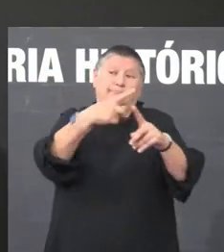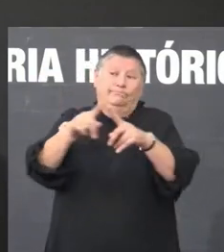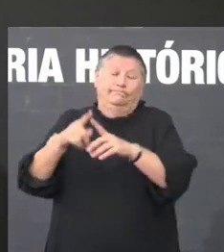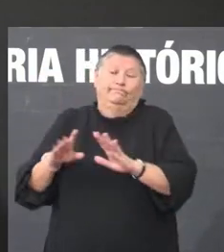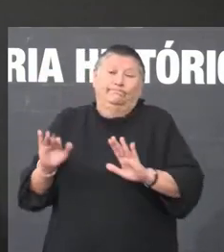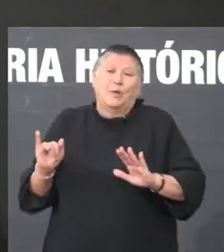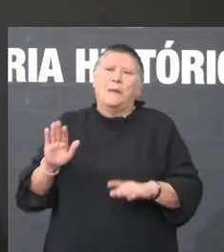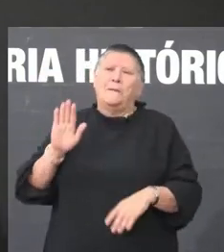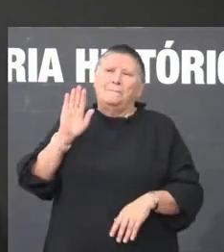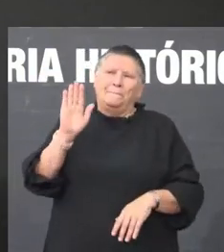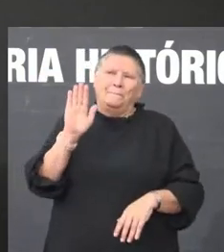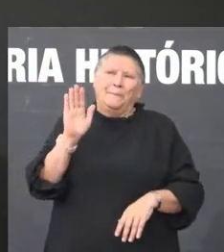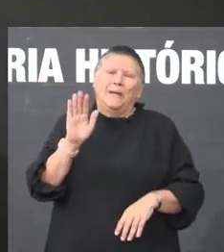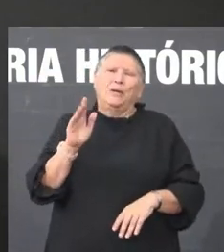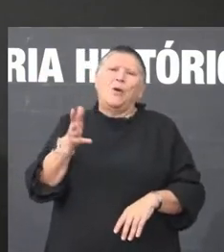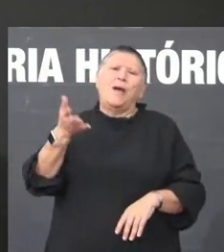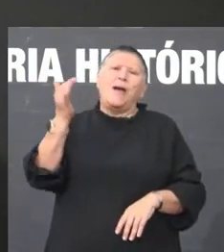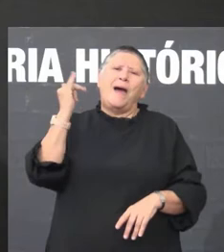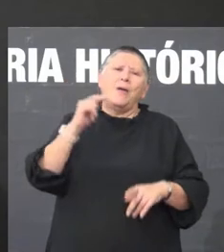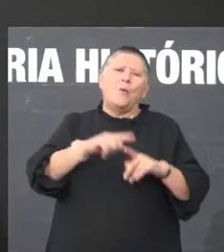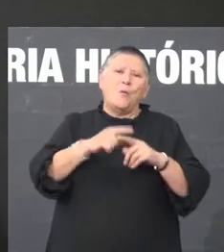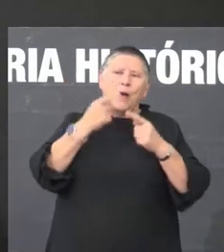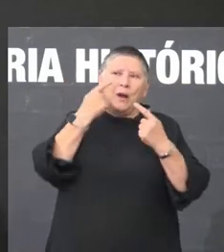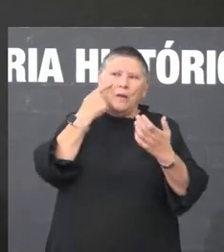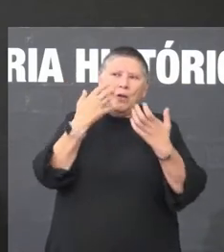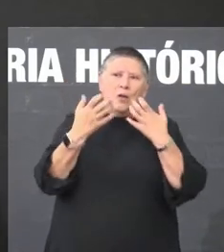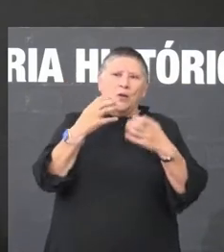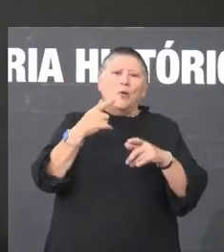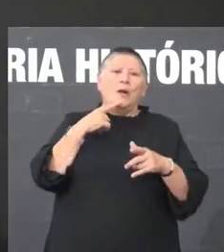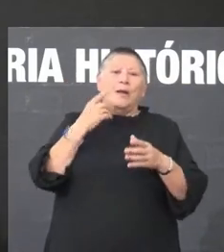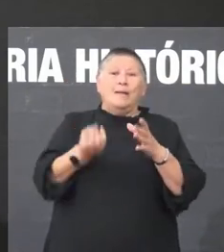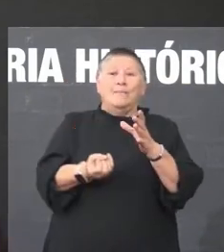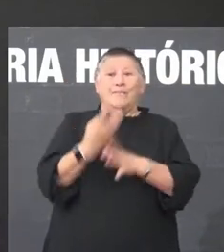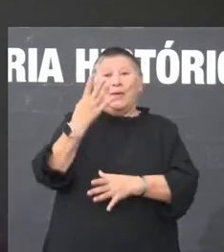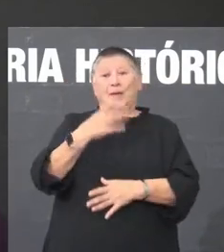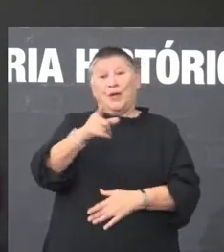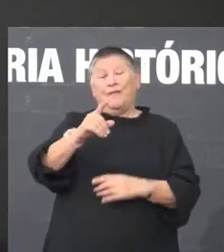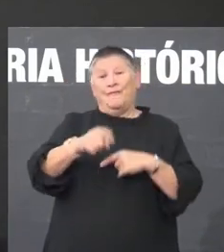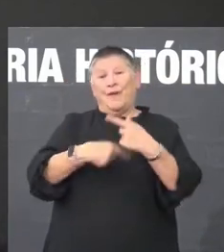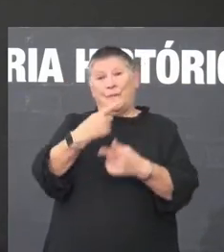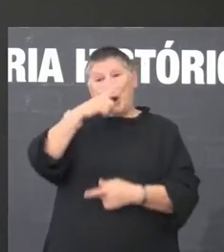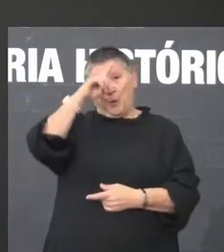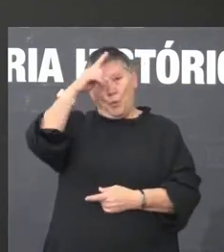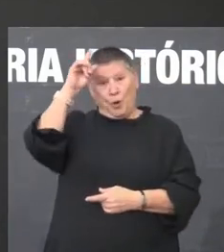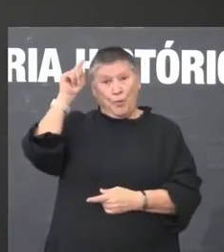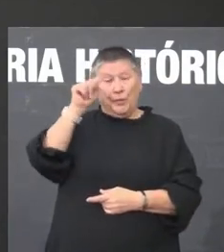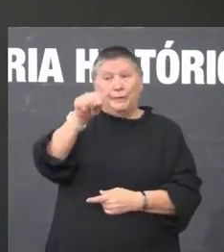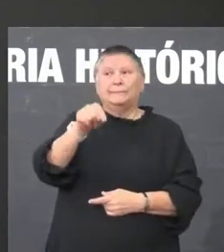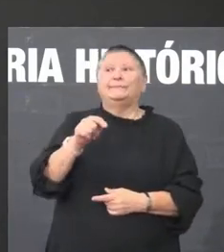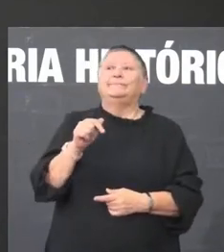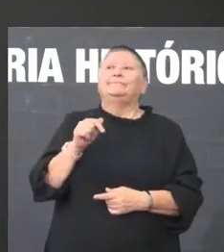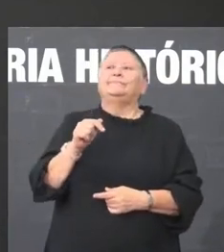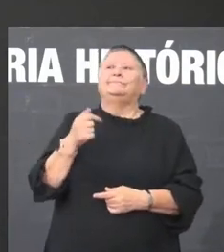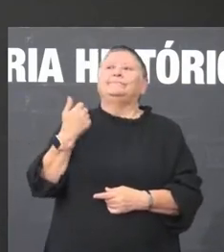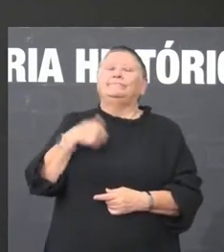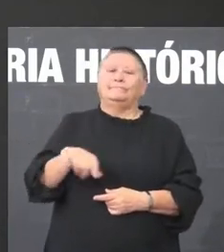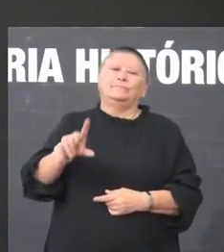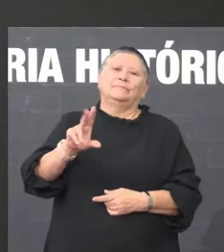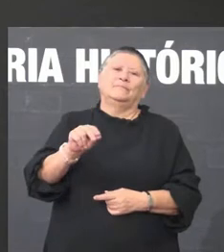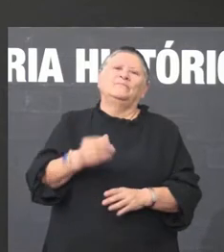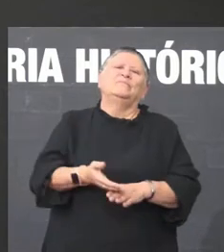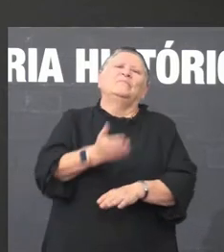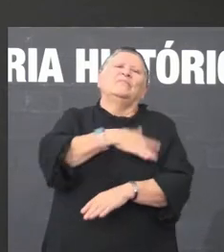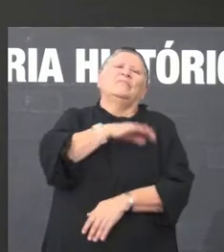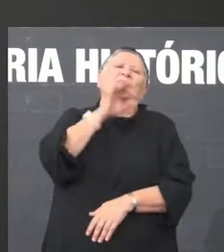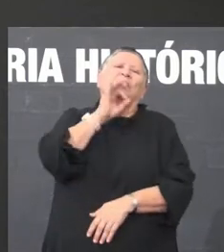pero siempre ha habido una tendencia que se agudiza con los Borbones y que yo creo que ya deviene a una velocidad tremenda